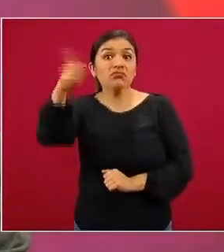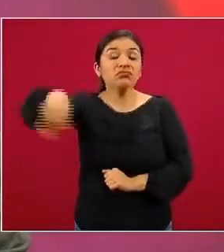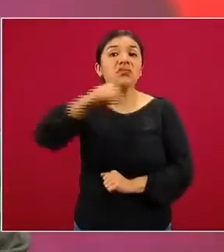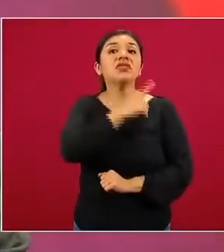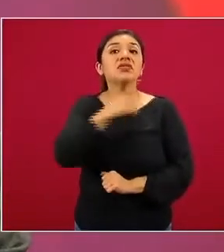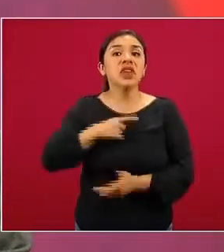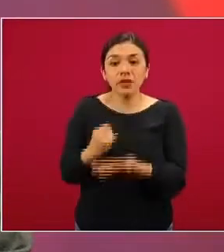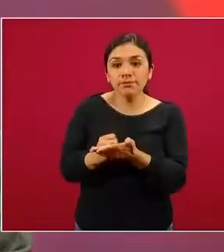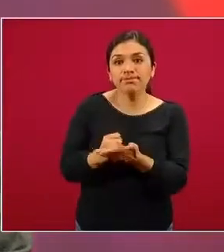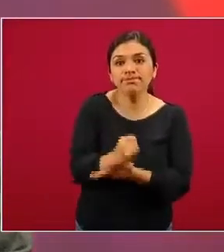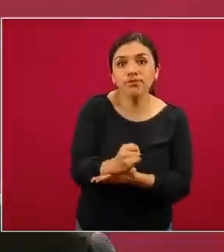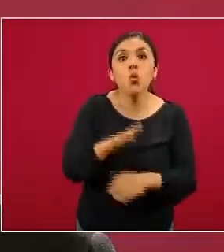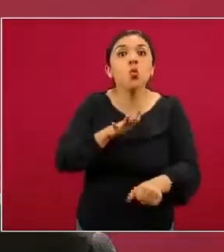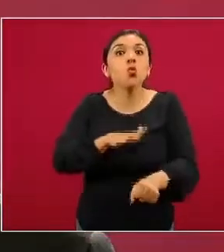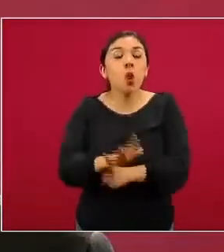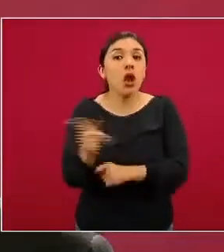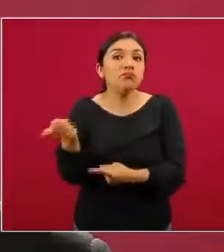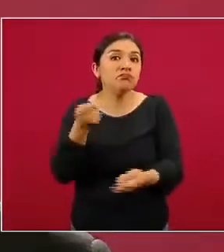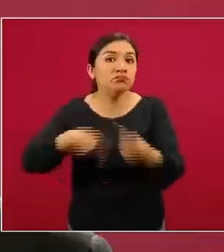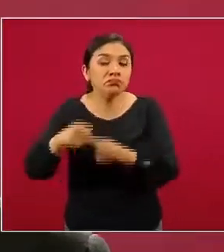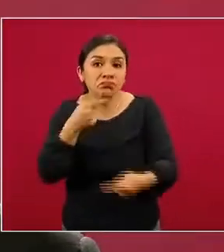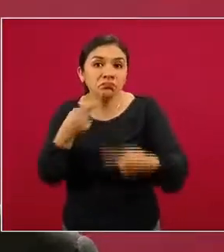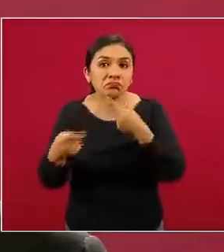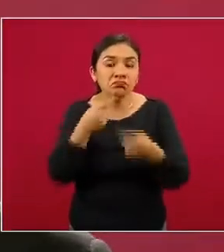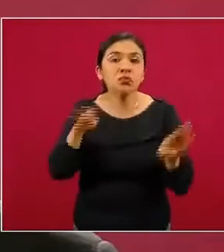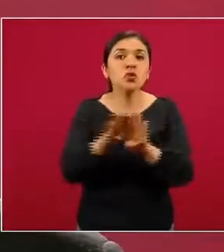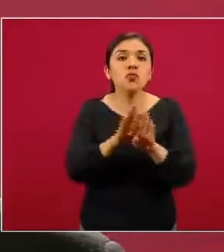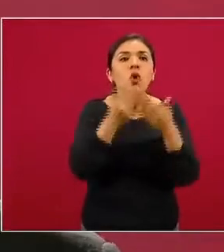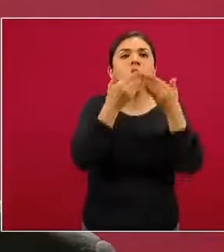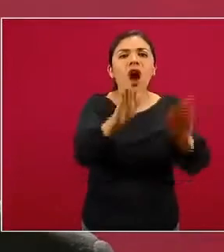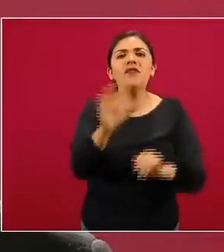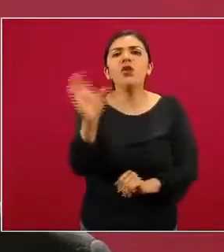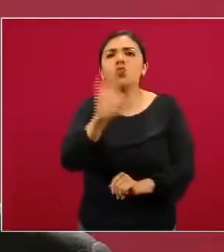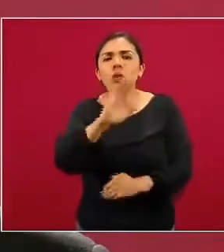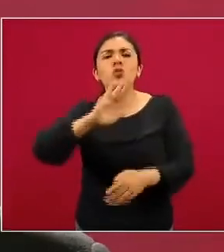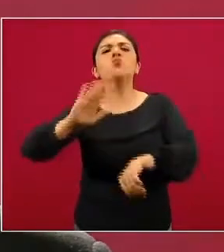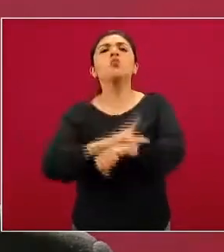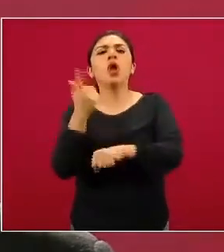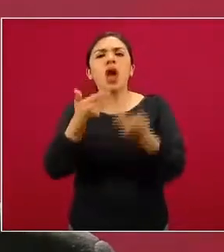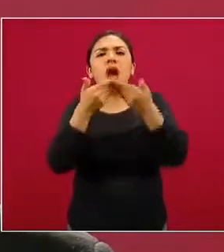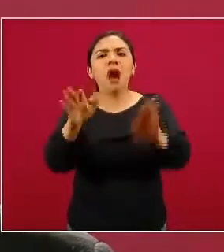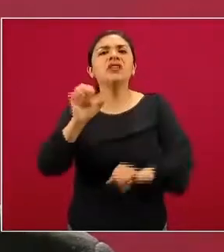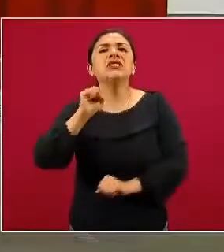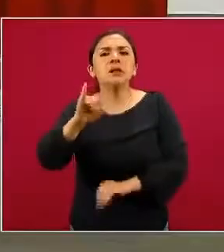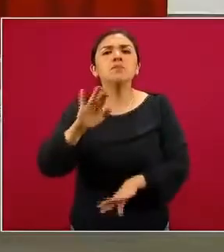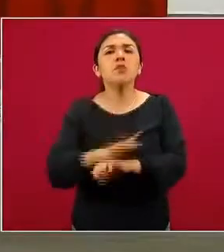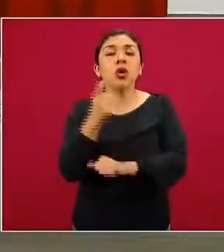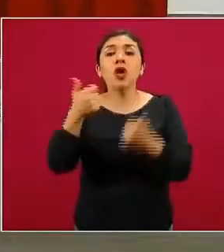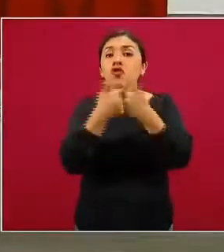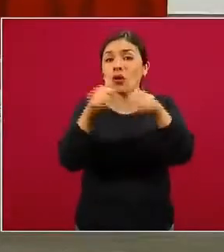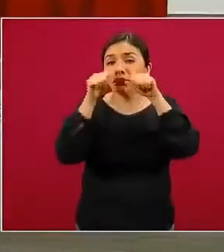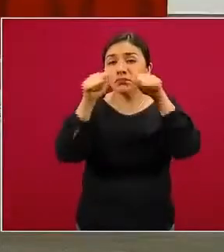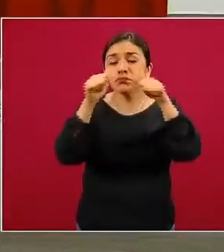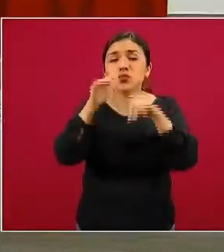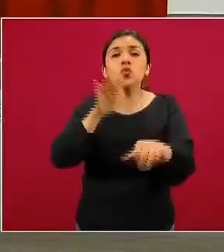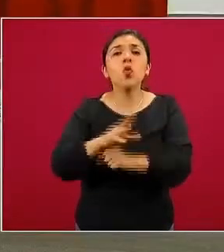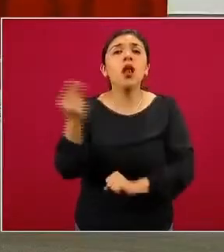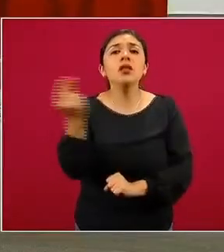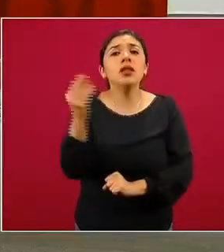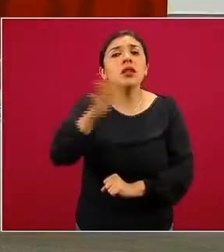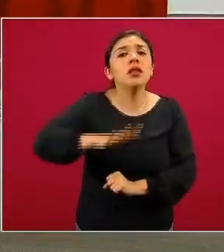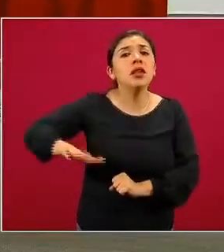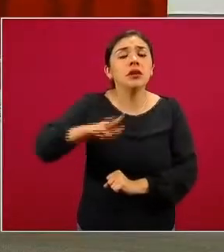debe tomar decisiones sobre lo que se abre, cuándo se abre, por qué se abre, atendiendo la necesidad